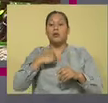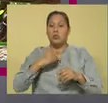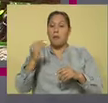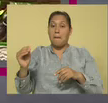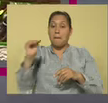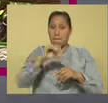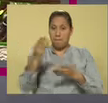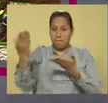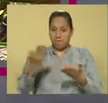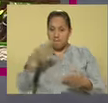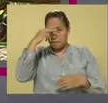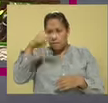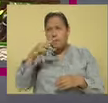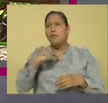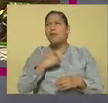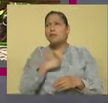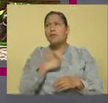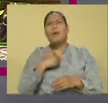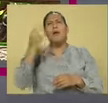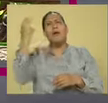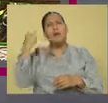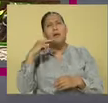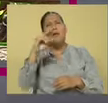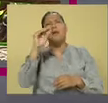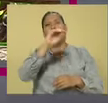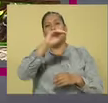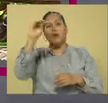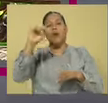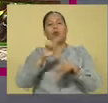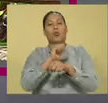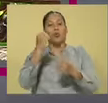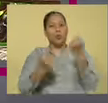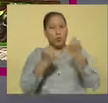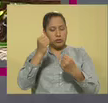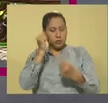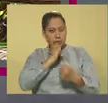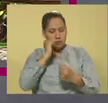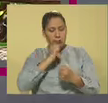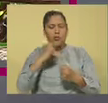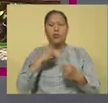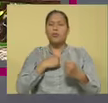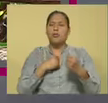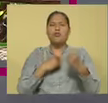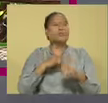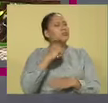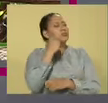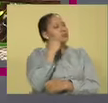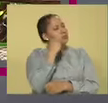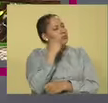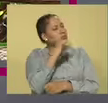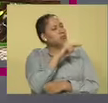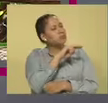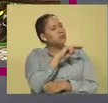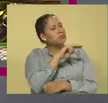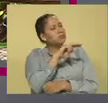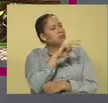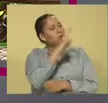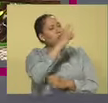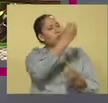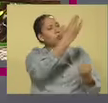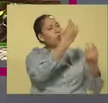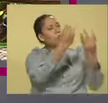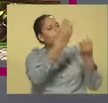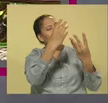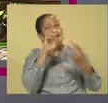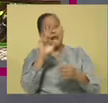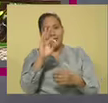México, pues yo era de las que cuando viajábamos en coche y pasaba yo y veía de lejos las lucecitas de